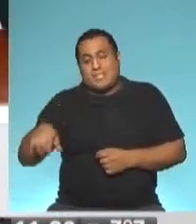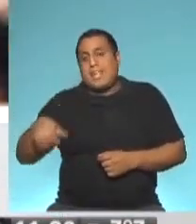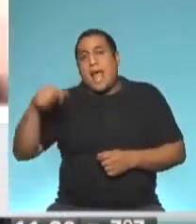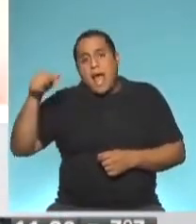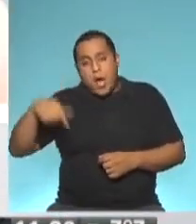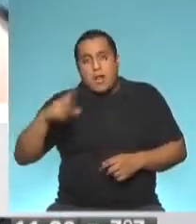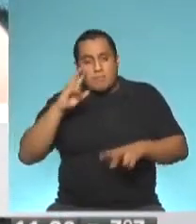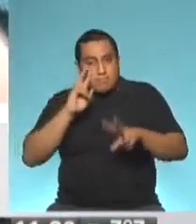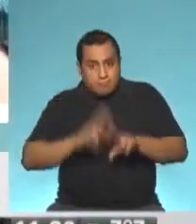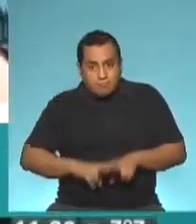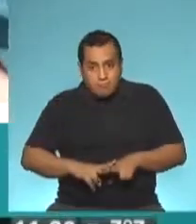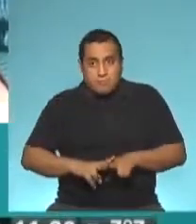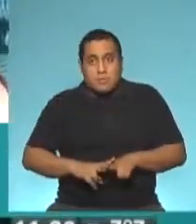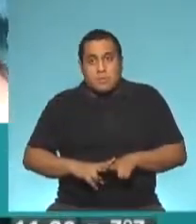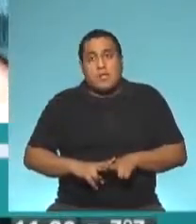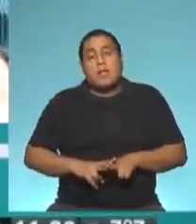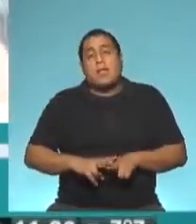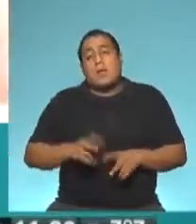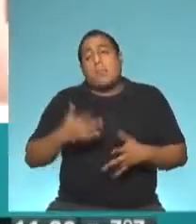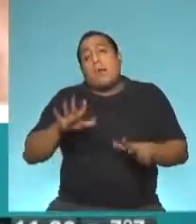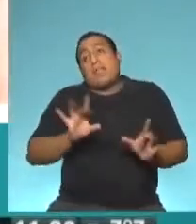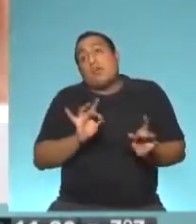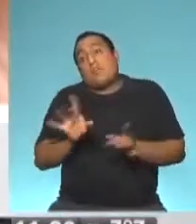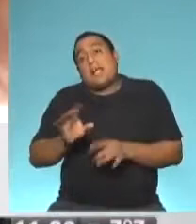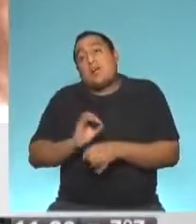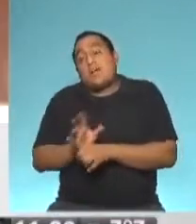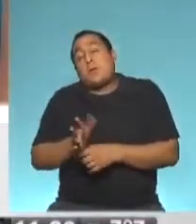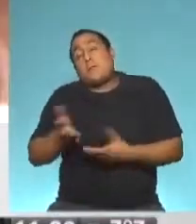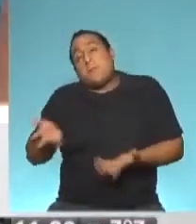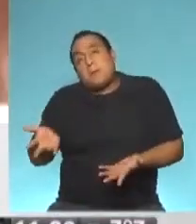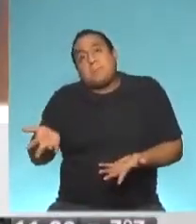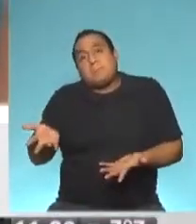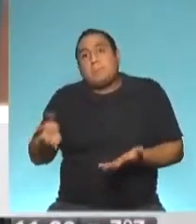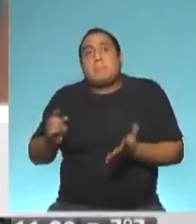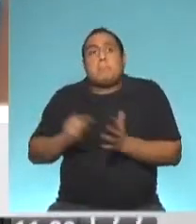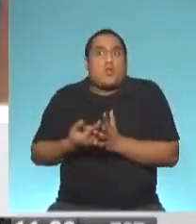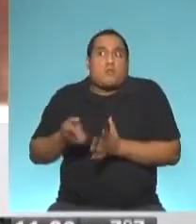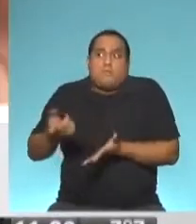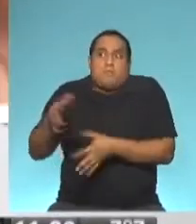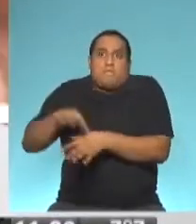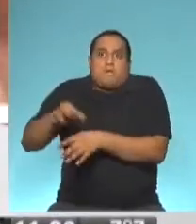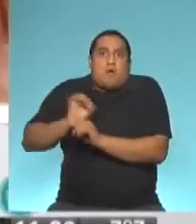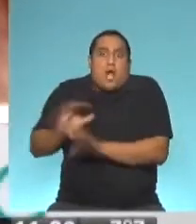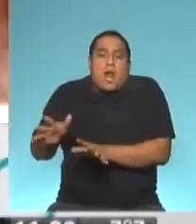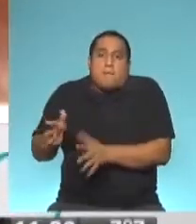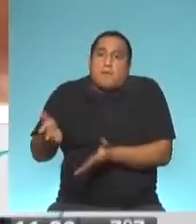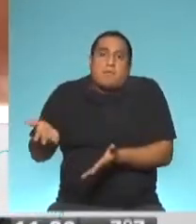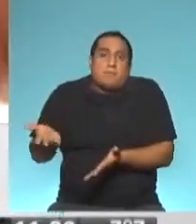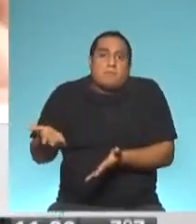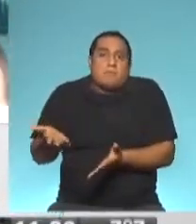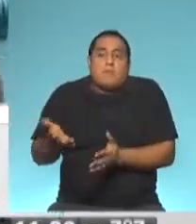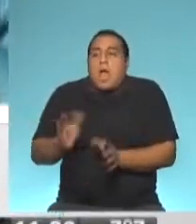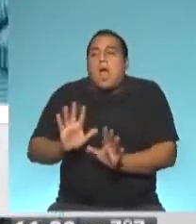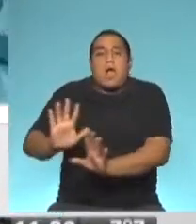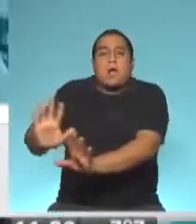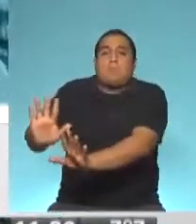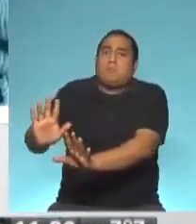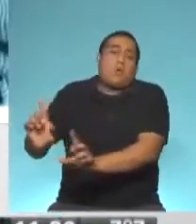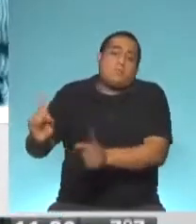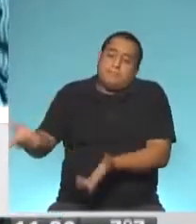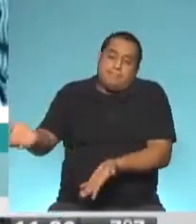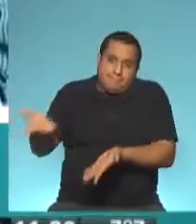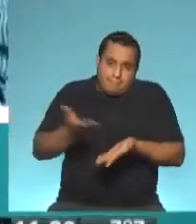a pesar de que el estudio no está exento de contagio, pero es mucho más grave lo que les está pasando que el riesgo de contagio. Y